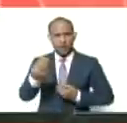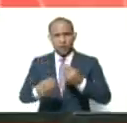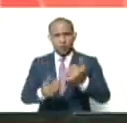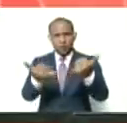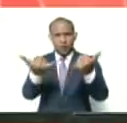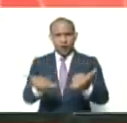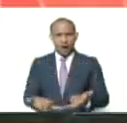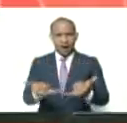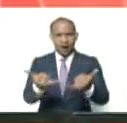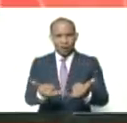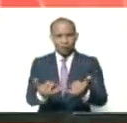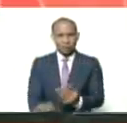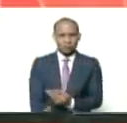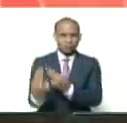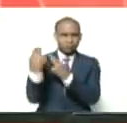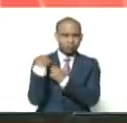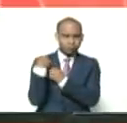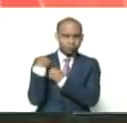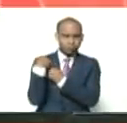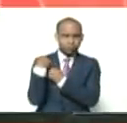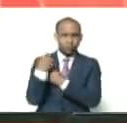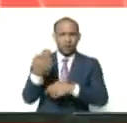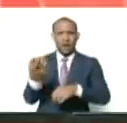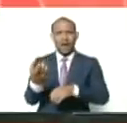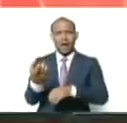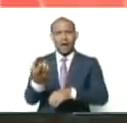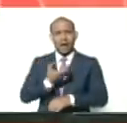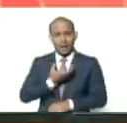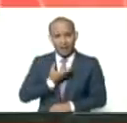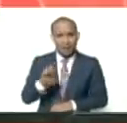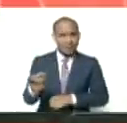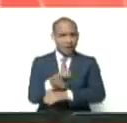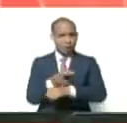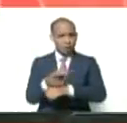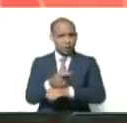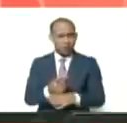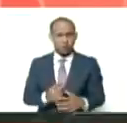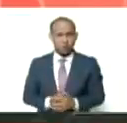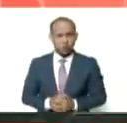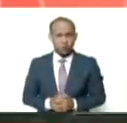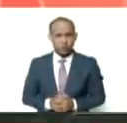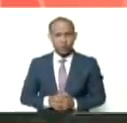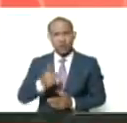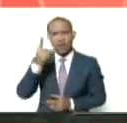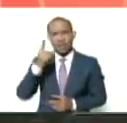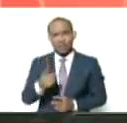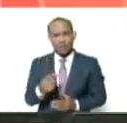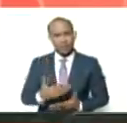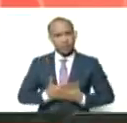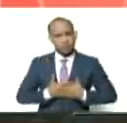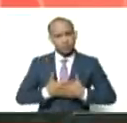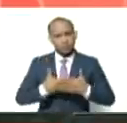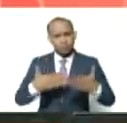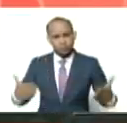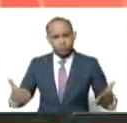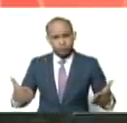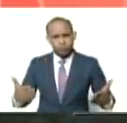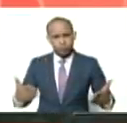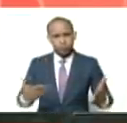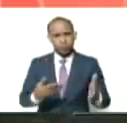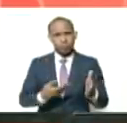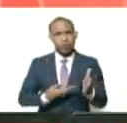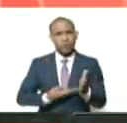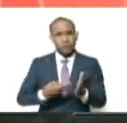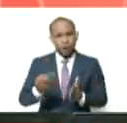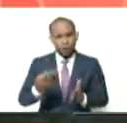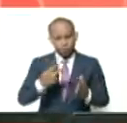actualmente titulares de alcaldías y gobernaciones deben contribuir con su humildad